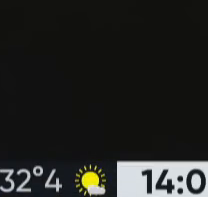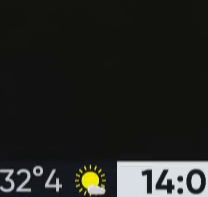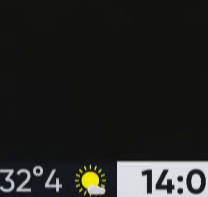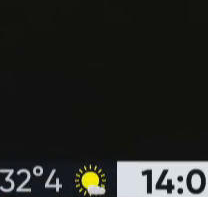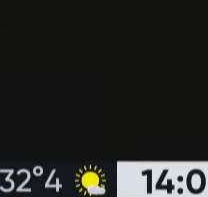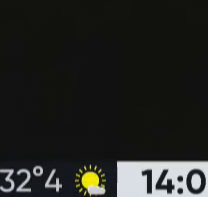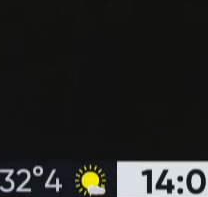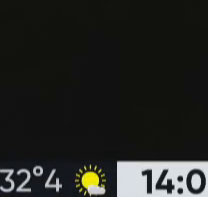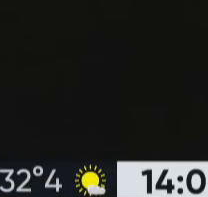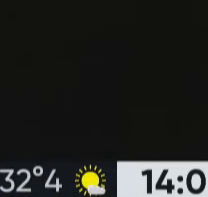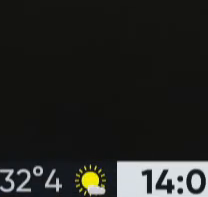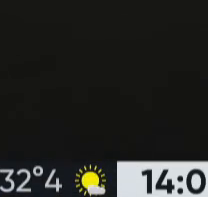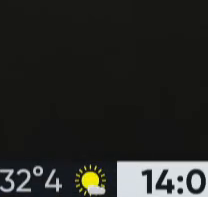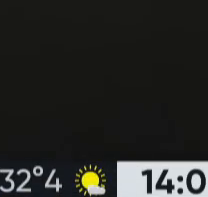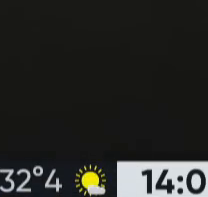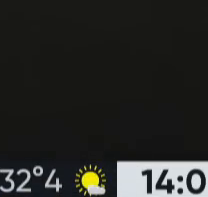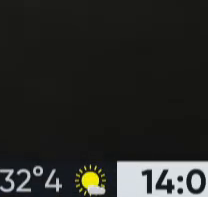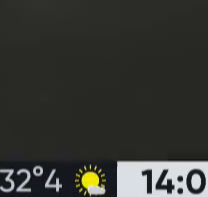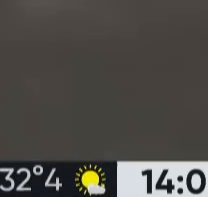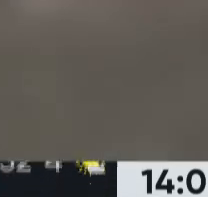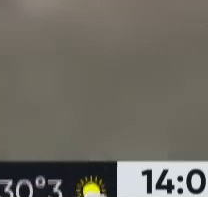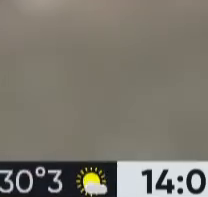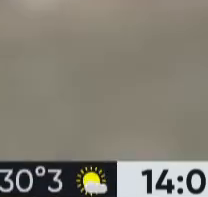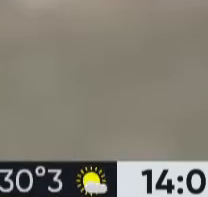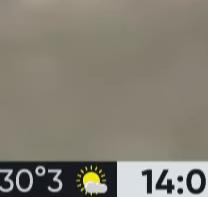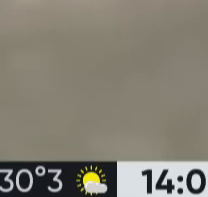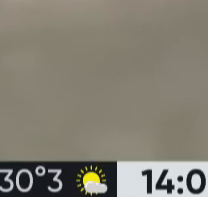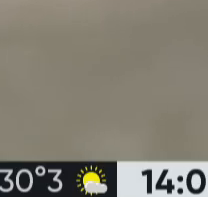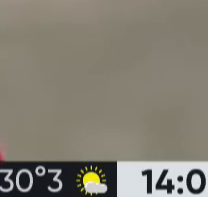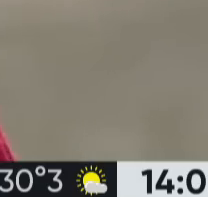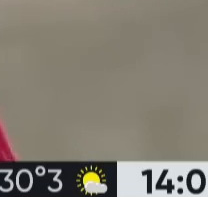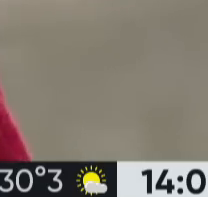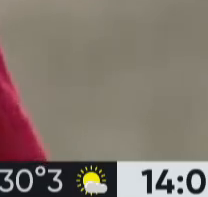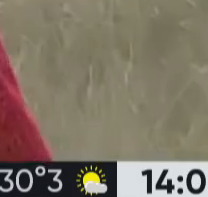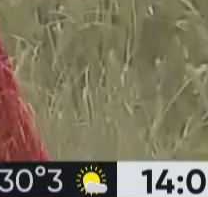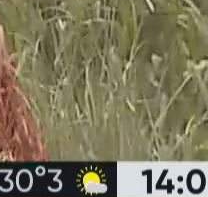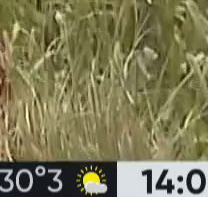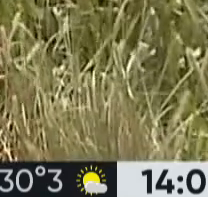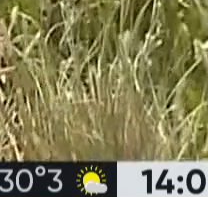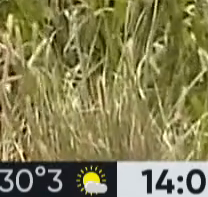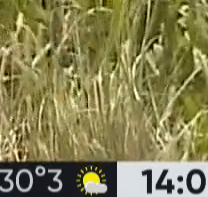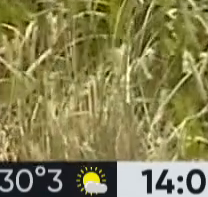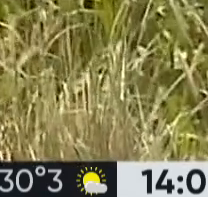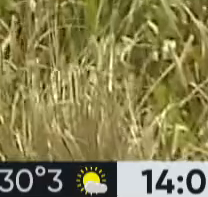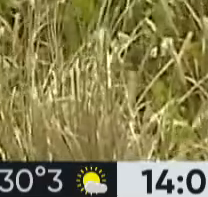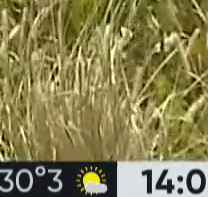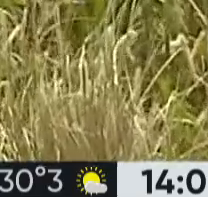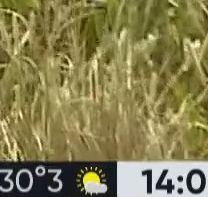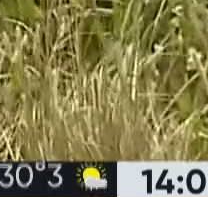Ya ha cumplido tu deseo. Gracias, mi blanco